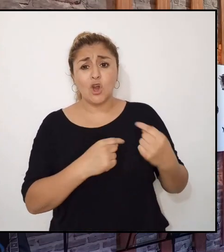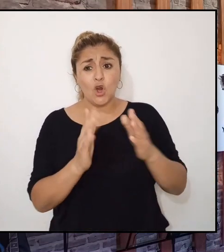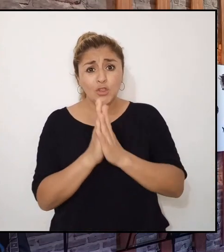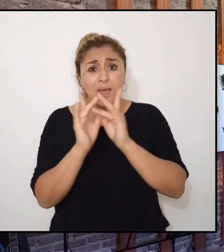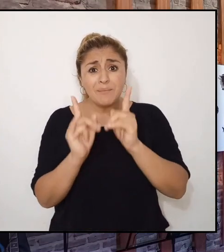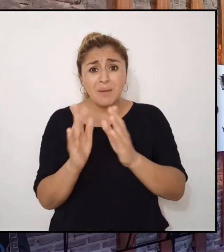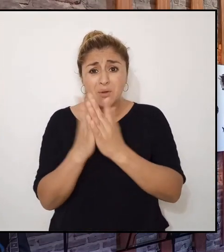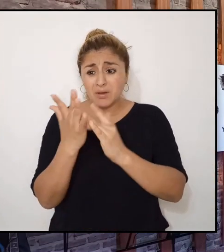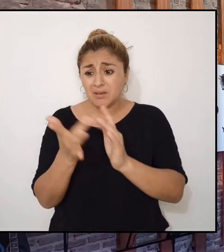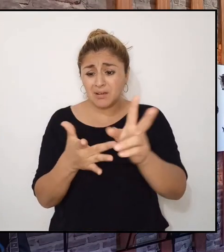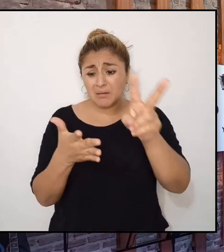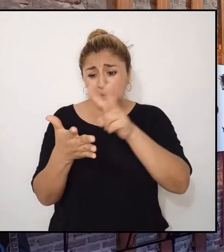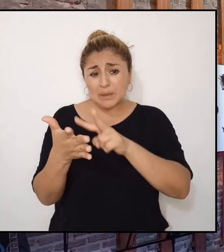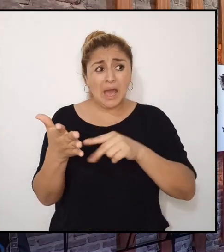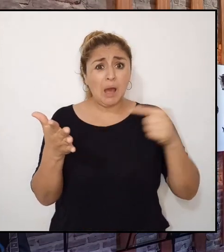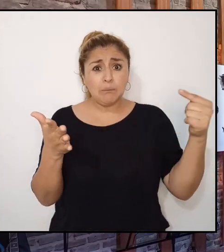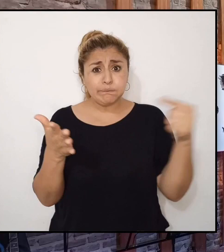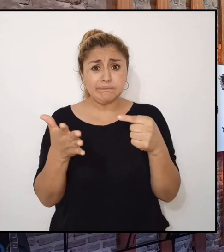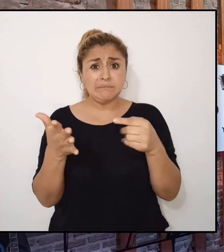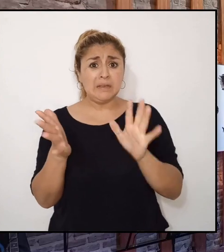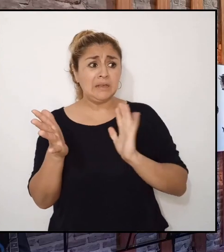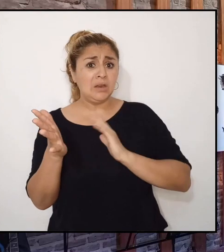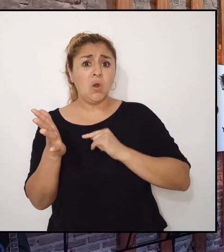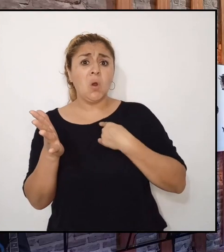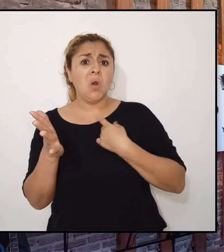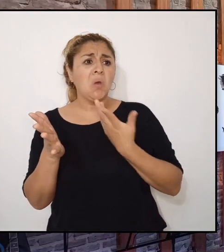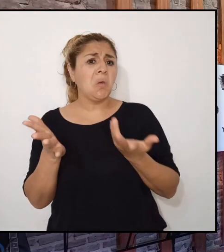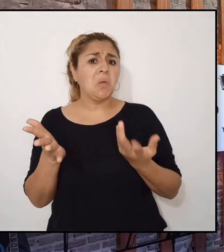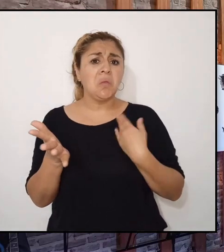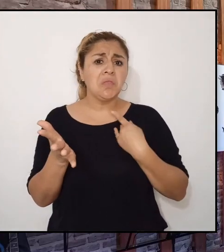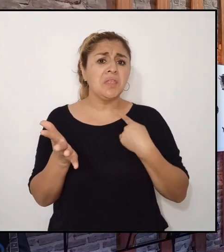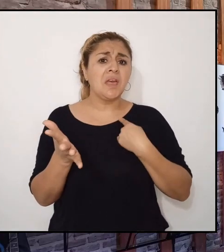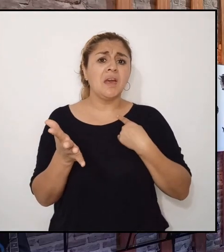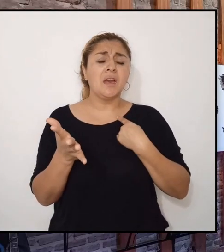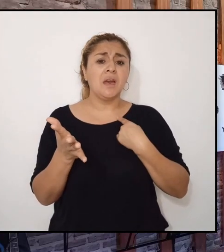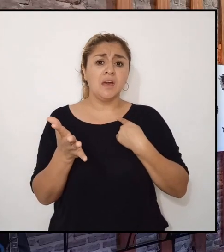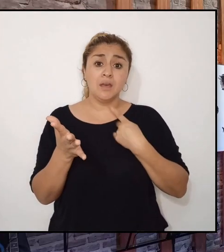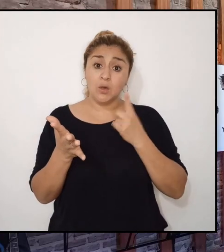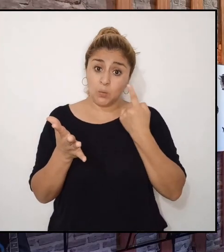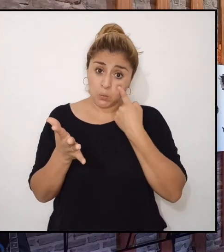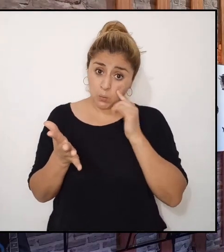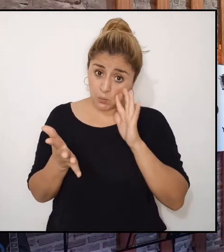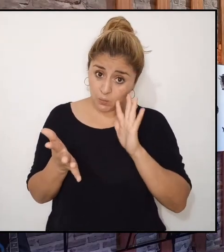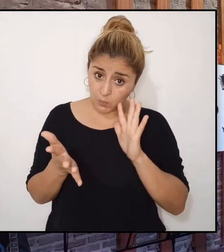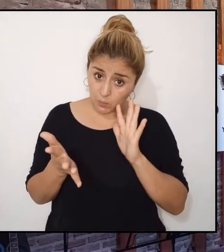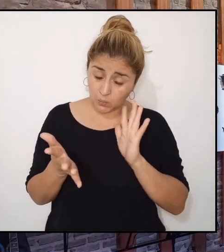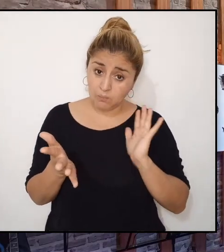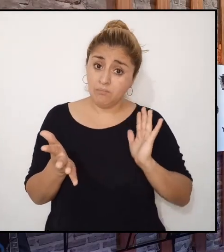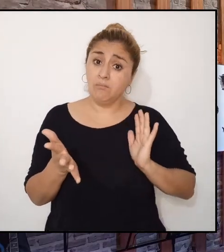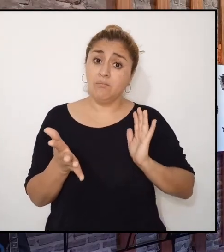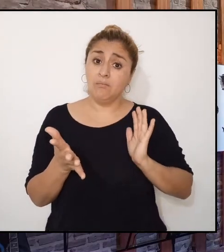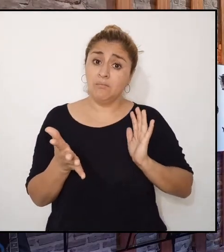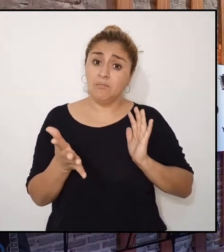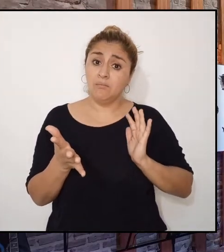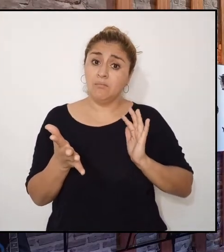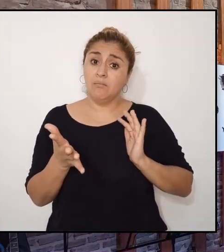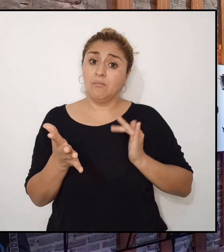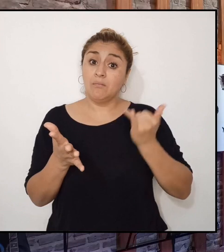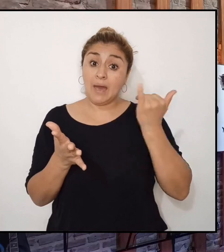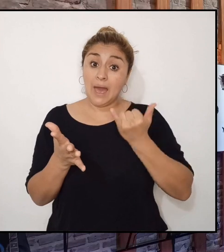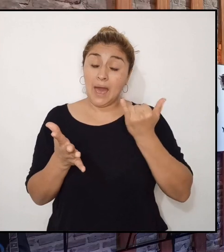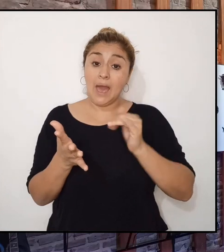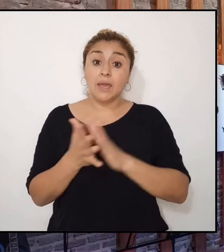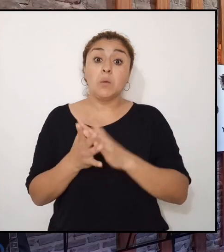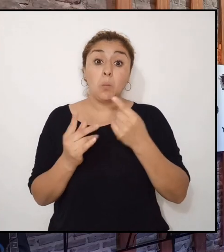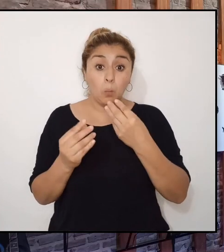nuevas estrategias, como diciendo, bueno, sí, es la Biblia, la palabra de Dios, pero ojo, porque hay libros que no